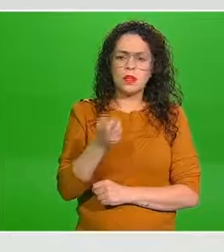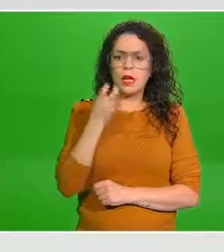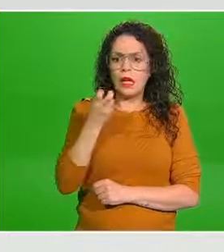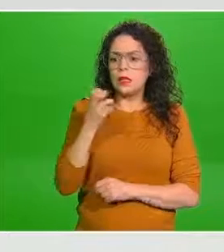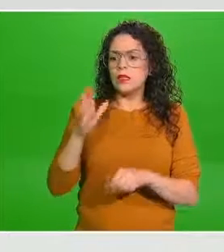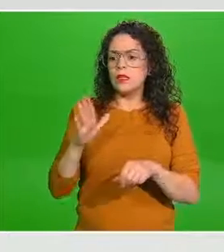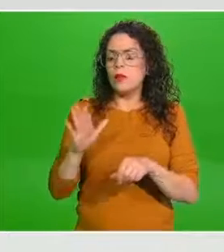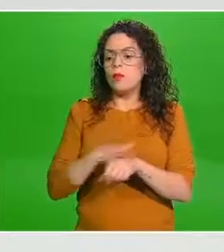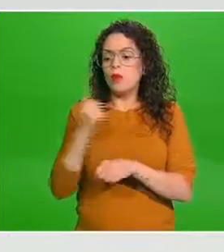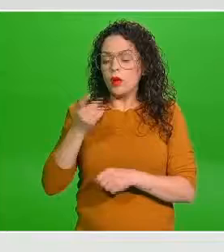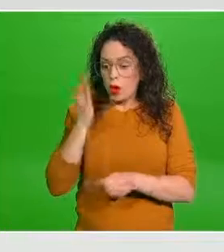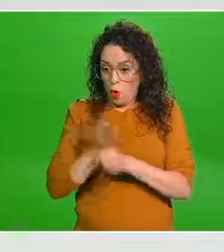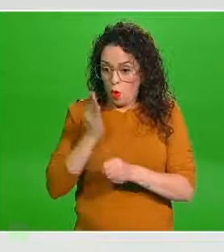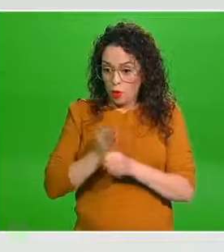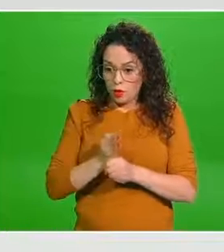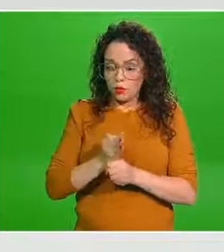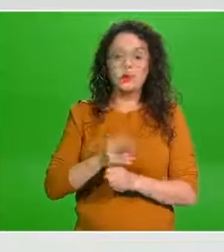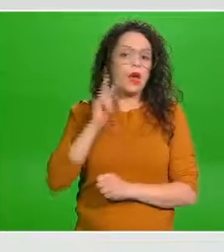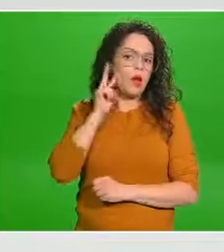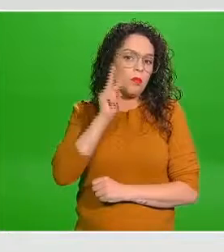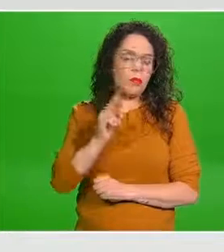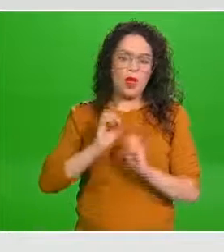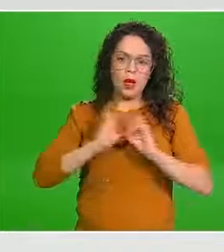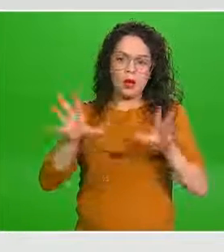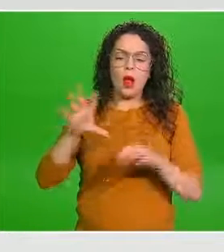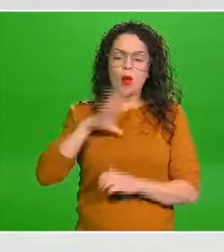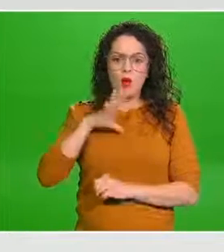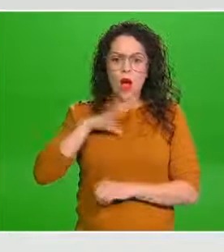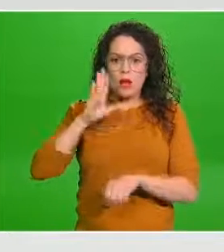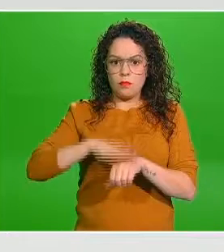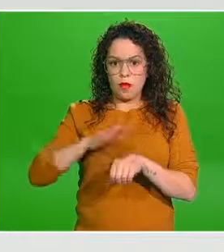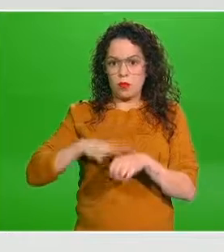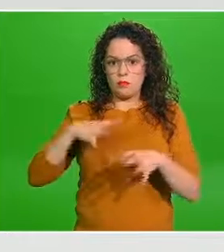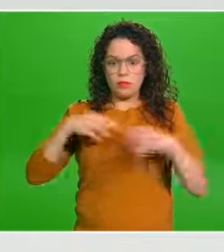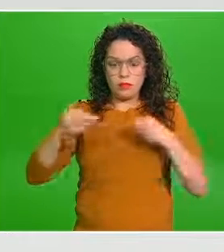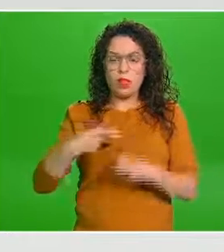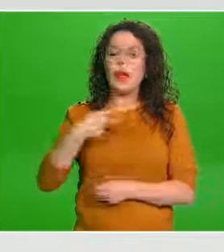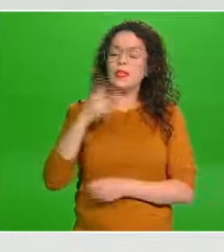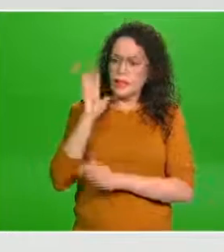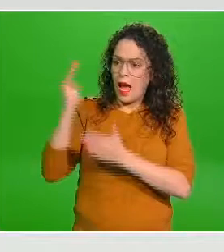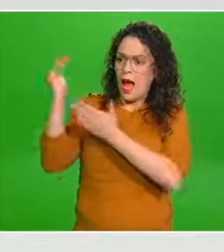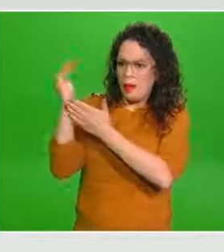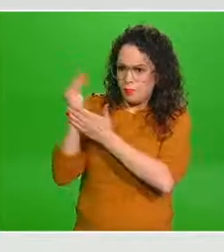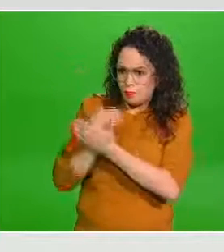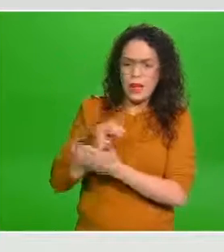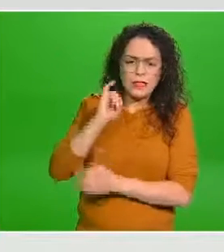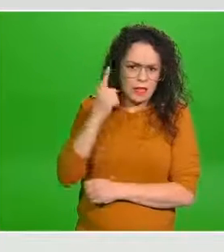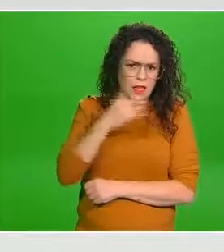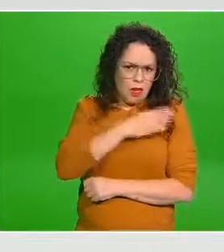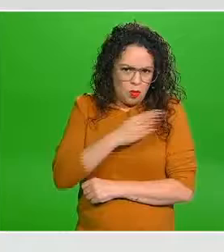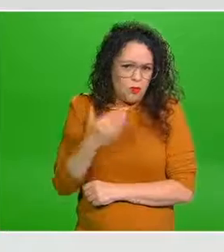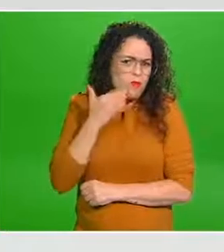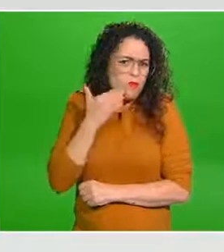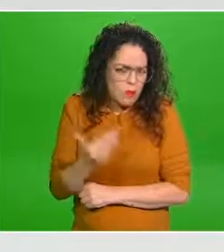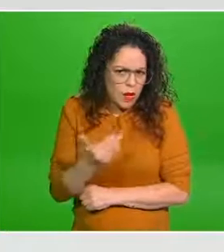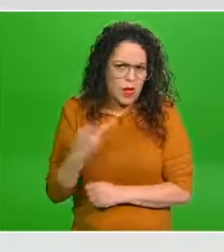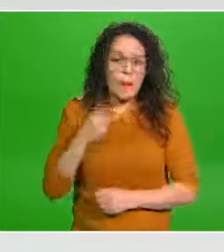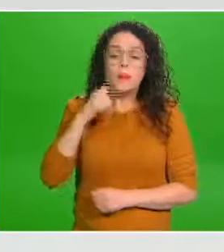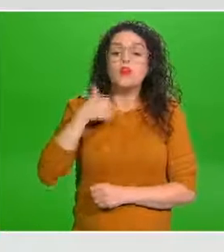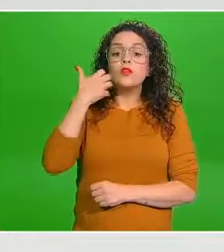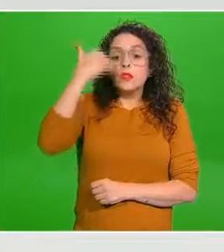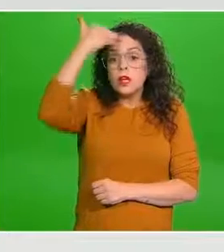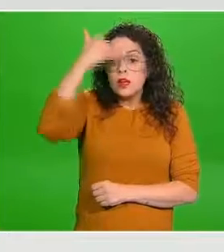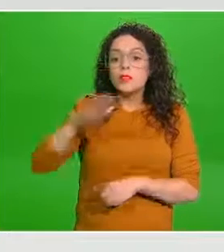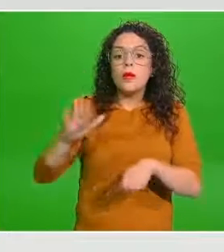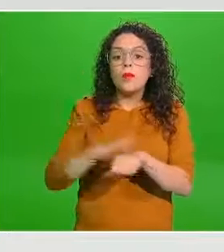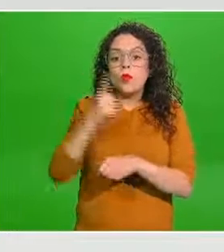viendo es que hay mayor circulación y de todas maneras las cifras se mantienen a la baja. Eso me parece muy bien. Lo que yo quisiera saber si eso se debe